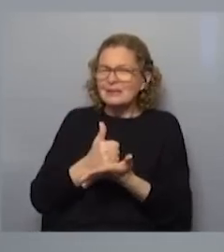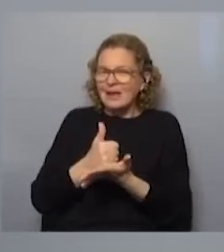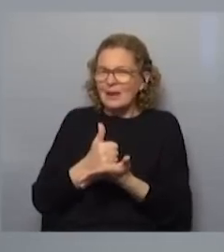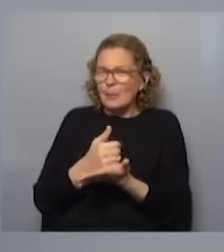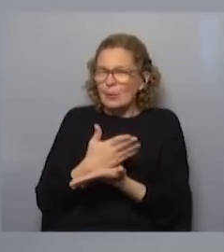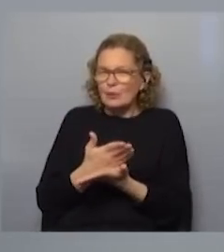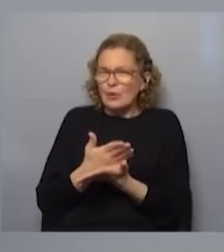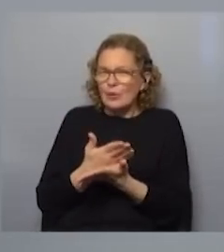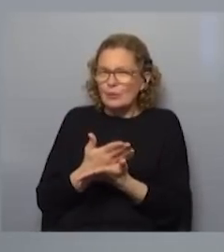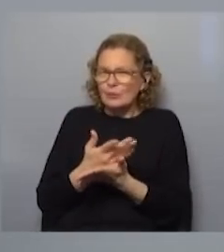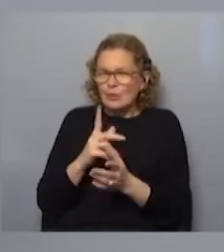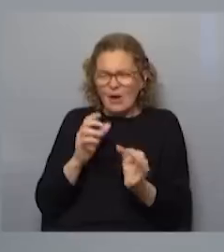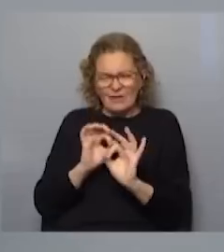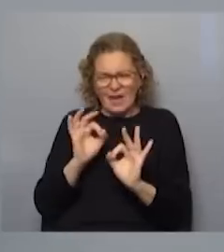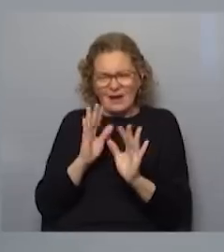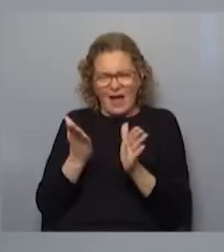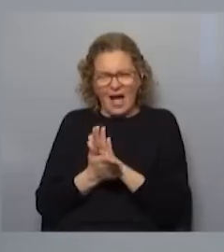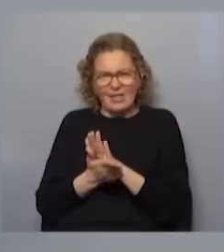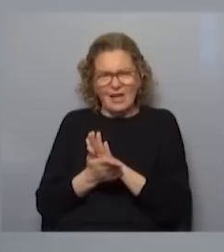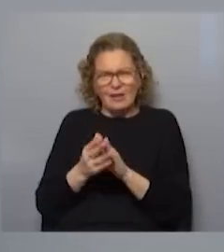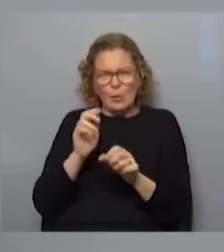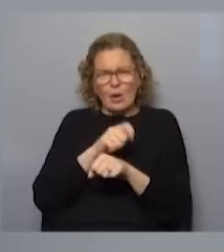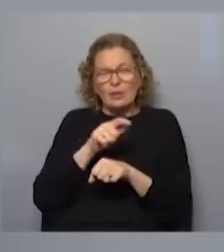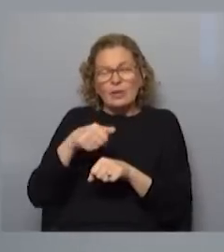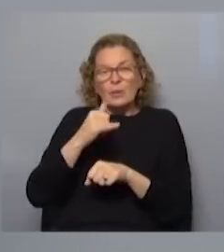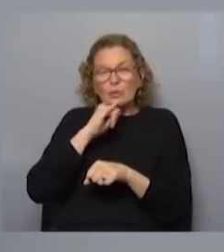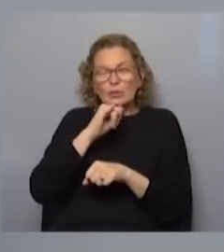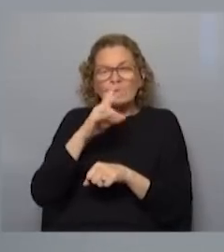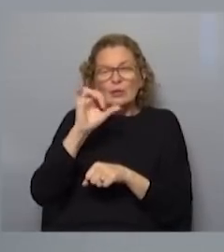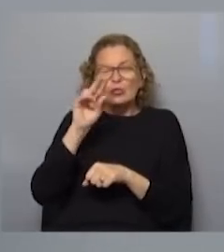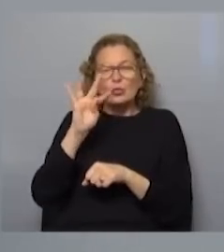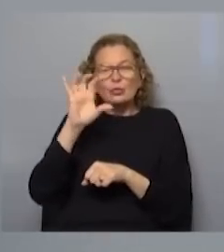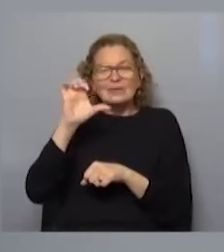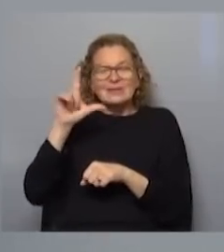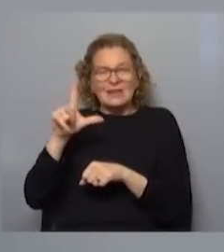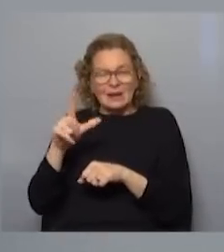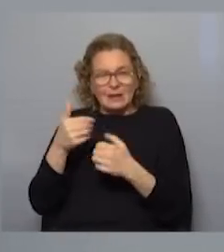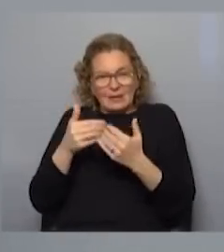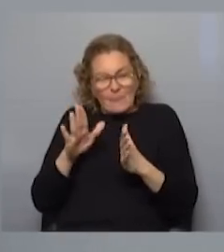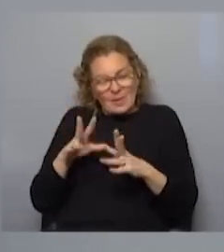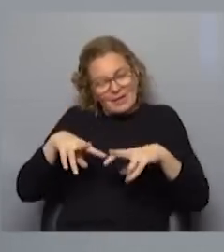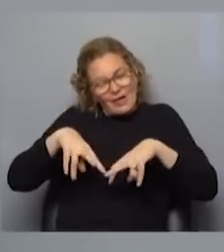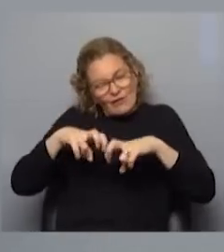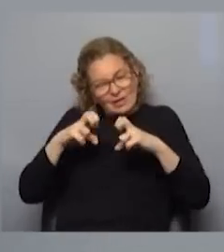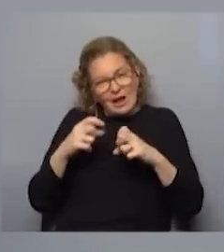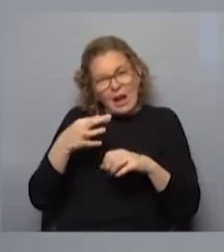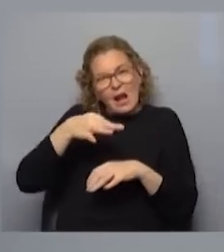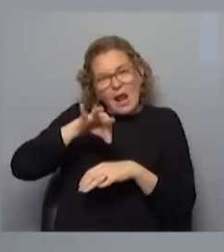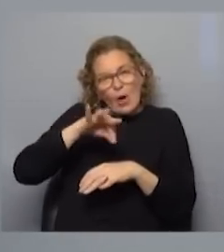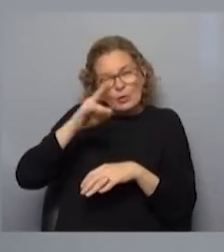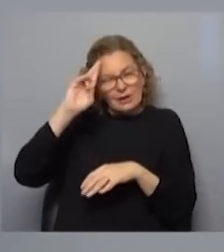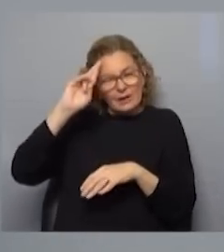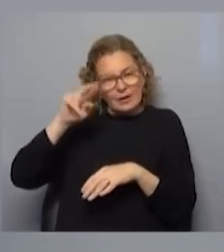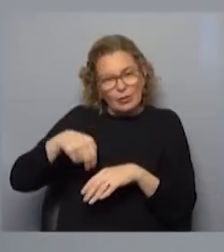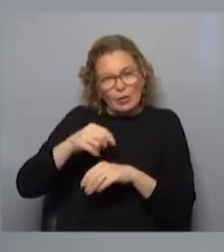presumario porque no había ninguna causa después aparece una denuncia de sutel en la cual se comienza a investigar que sería la única razón